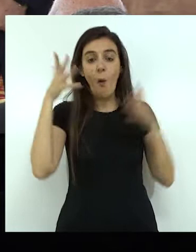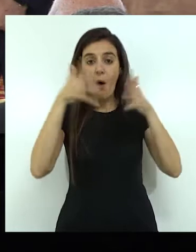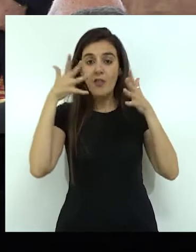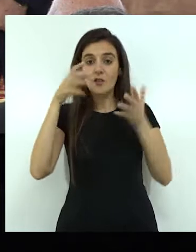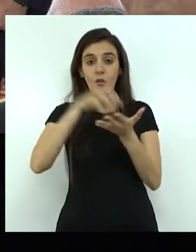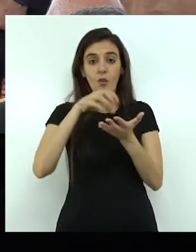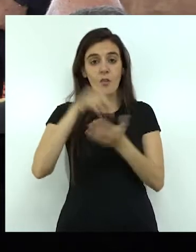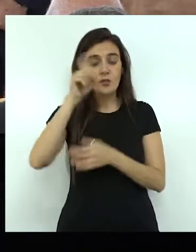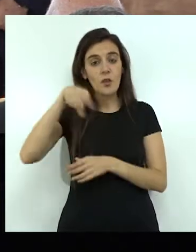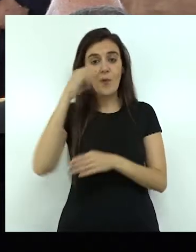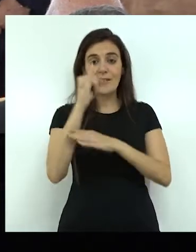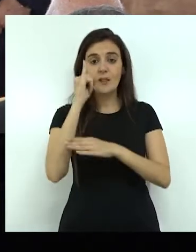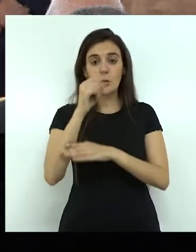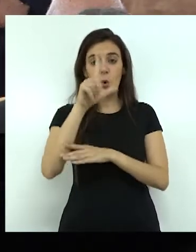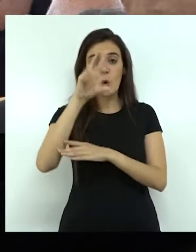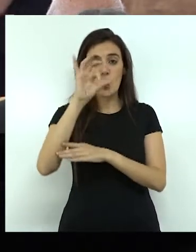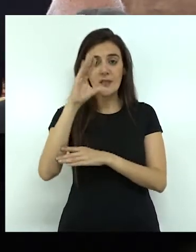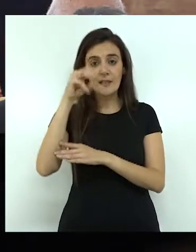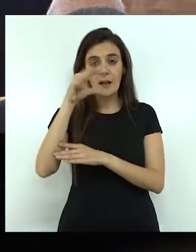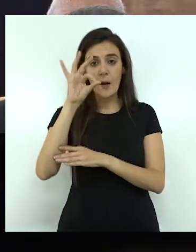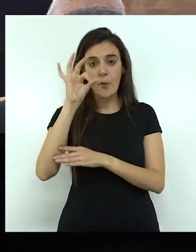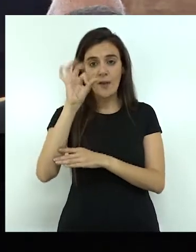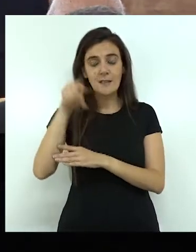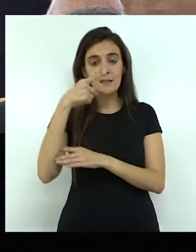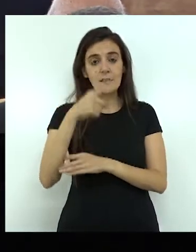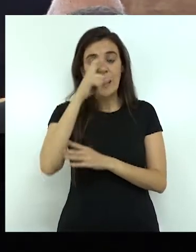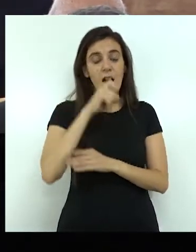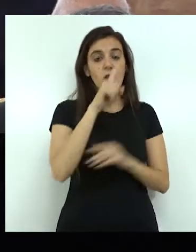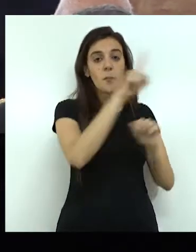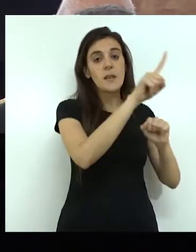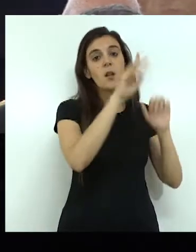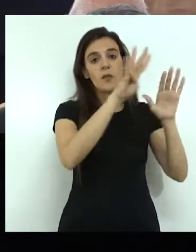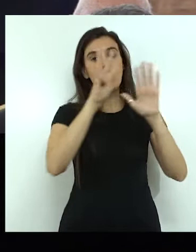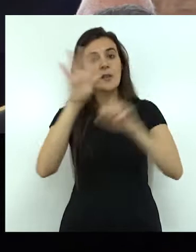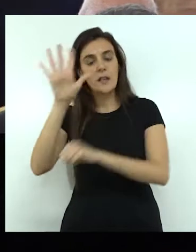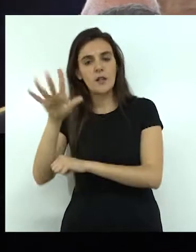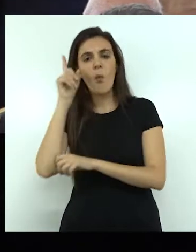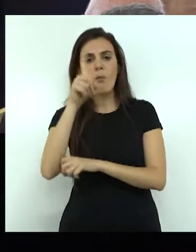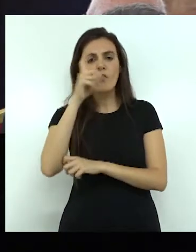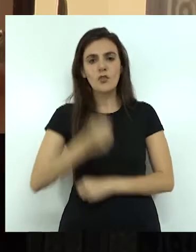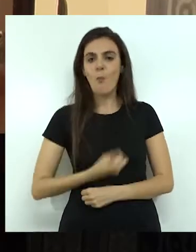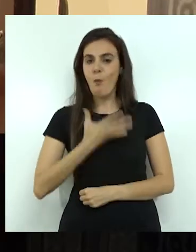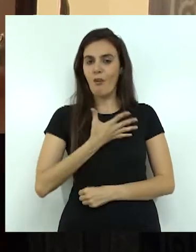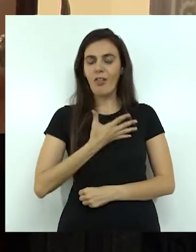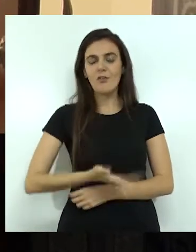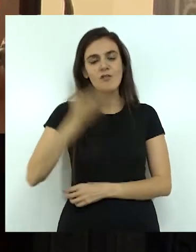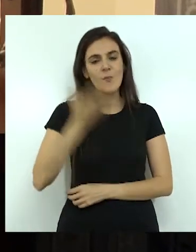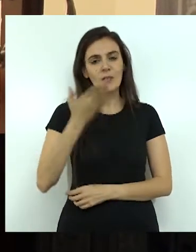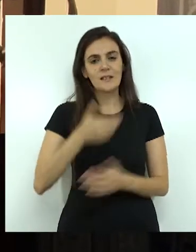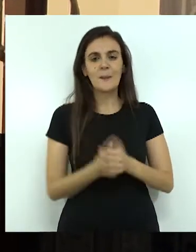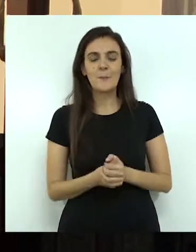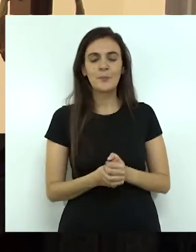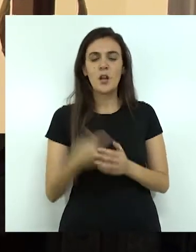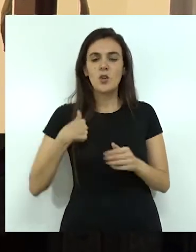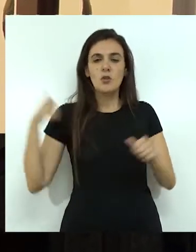pasar a luis de camoens desde su apertura en 1995 un profesor de auténtica vocación yo desde un principio tenía